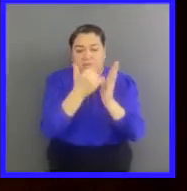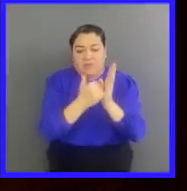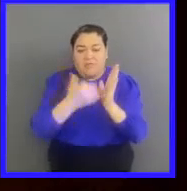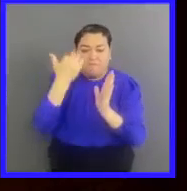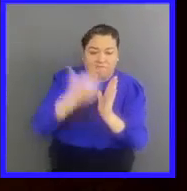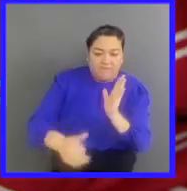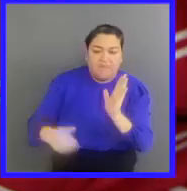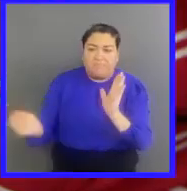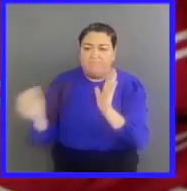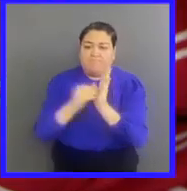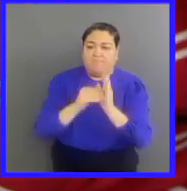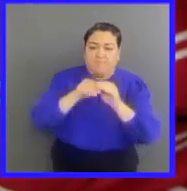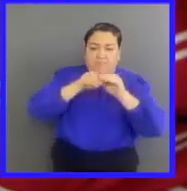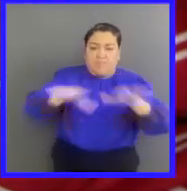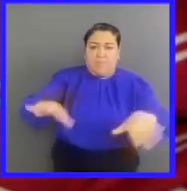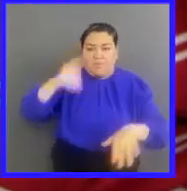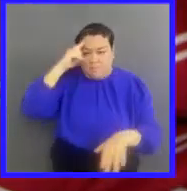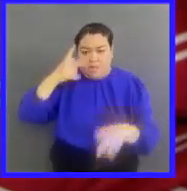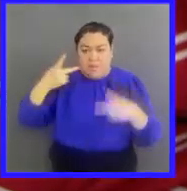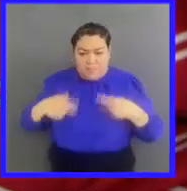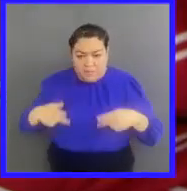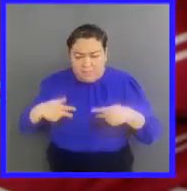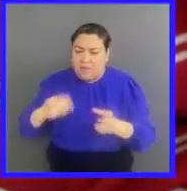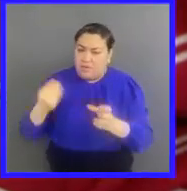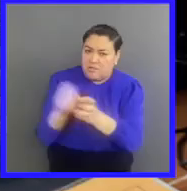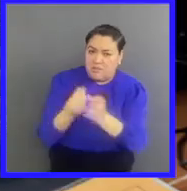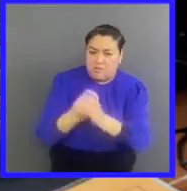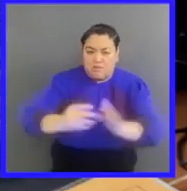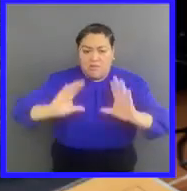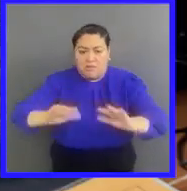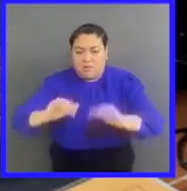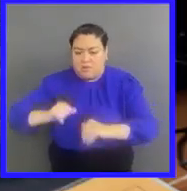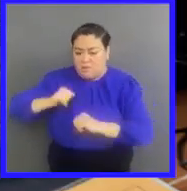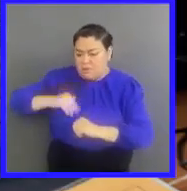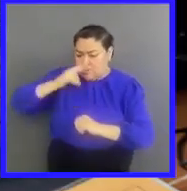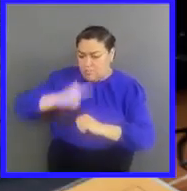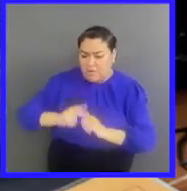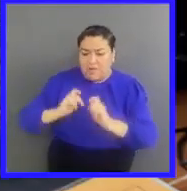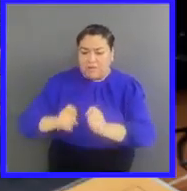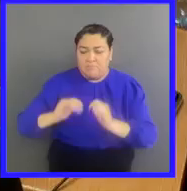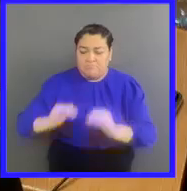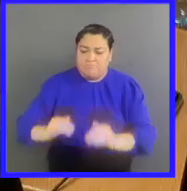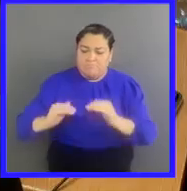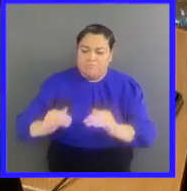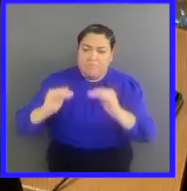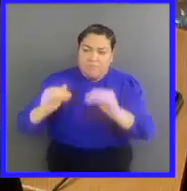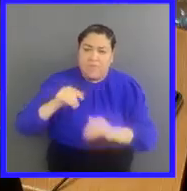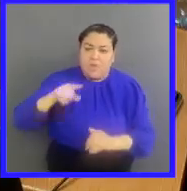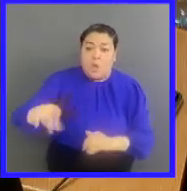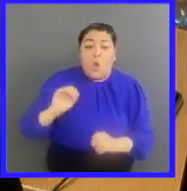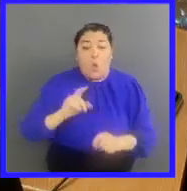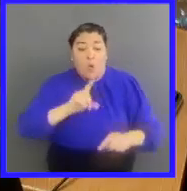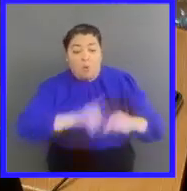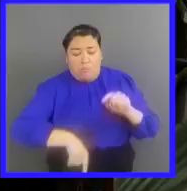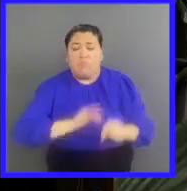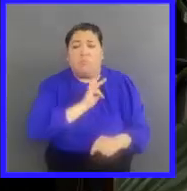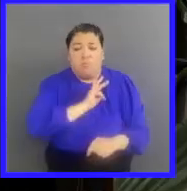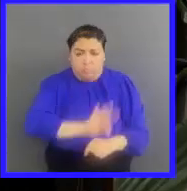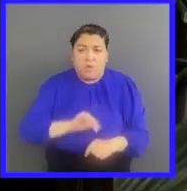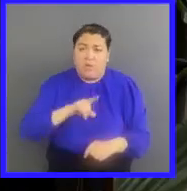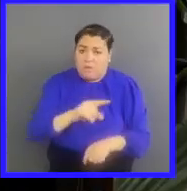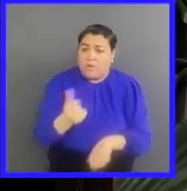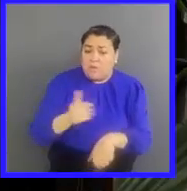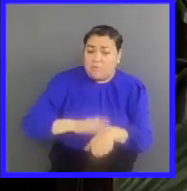ingreso, estímulos, capacitación, ascensos y promociones por escalafón y remoción del personal administrativo del Alto